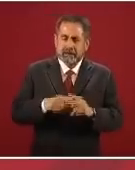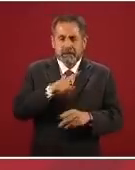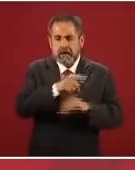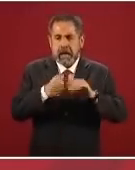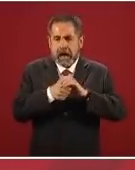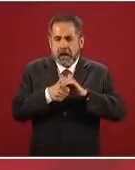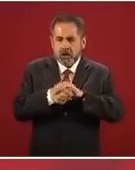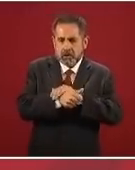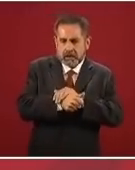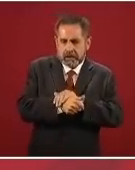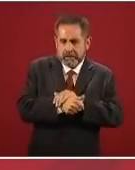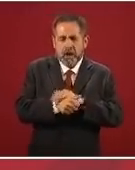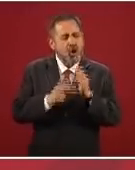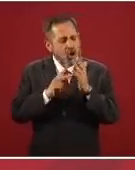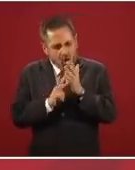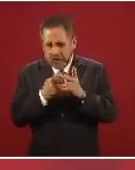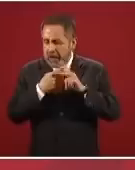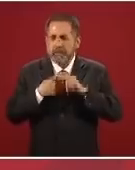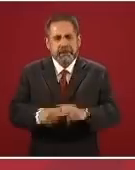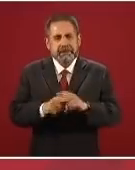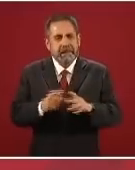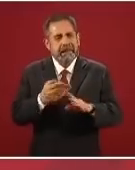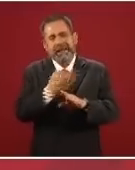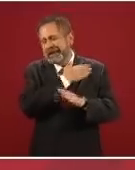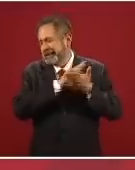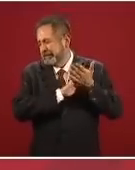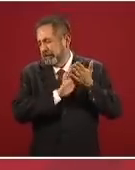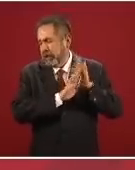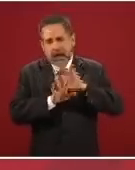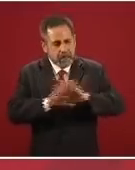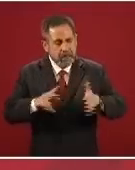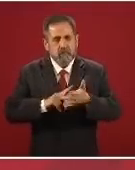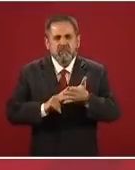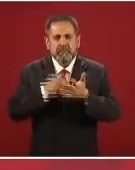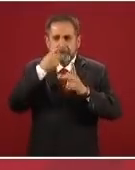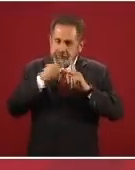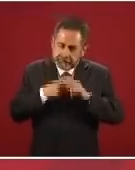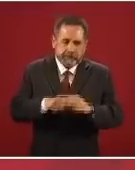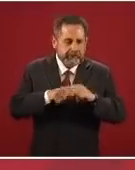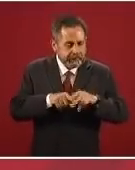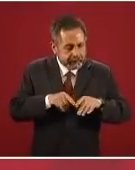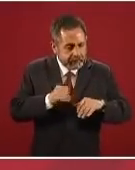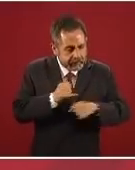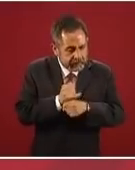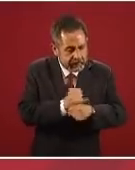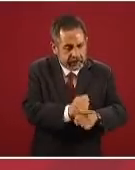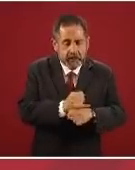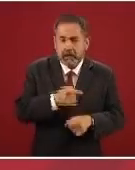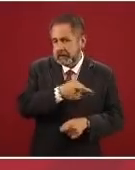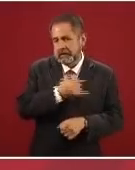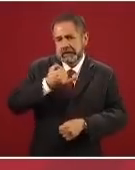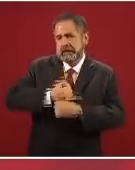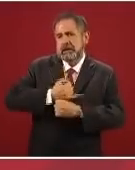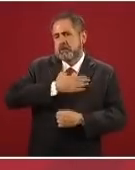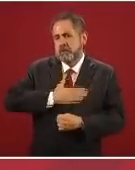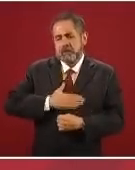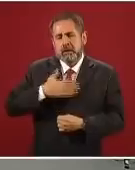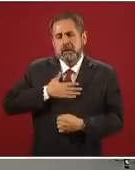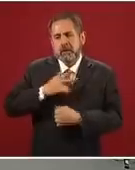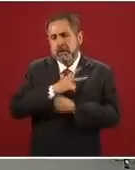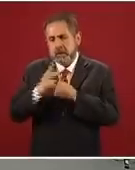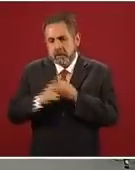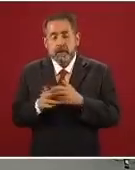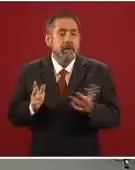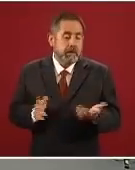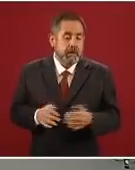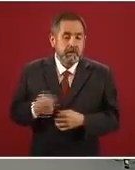Ayotzinapa, que ese quizás es uno de los puntos torales de la historia de la injusticia en este país. Y en